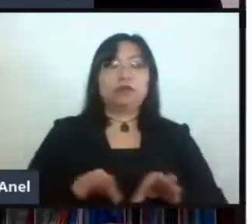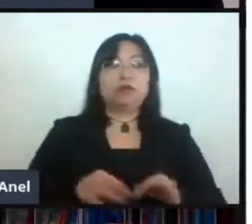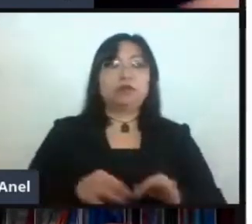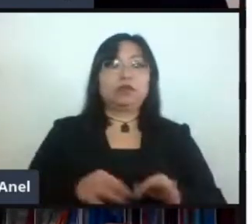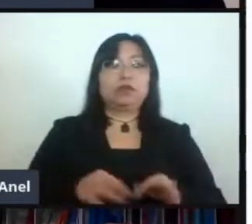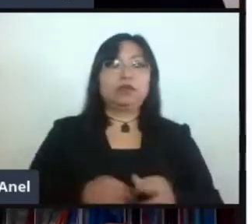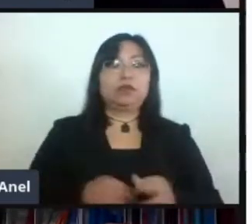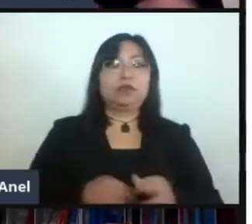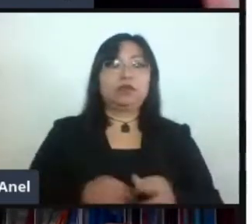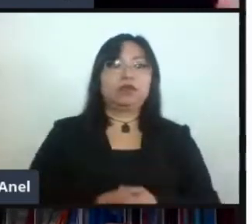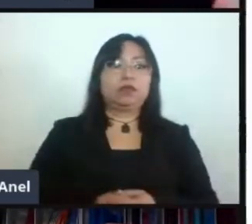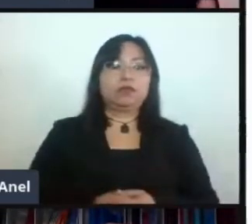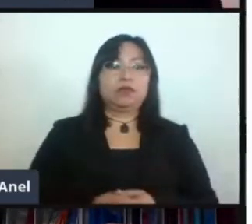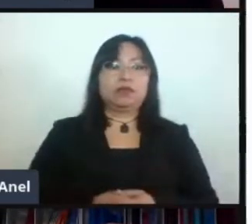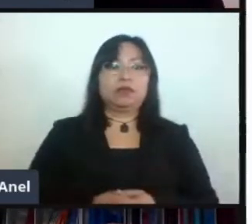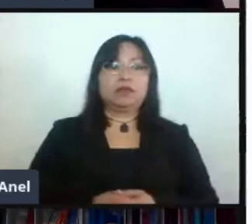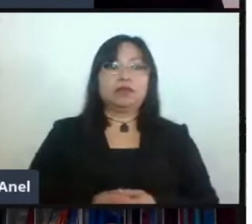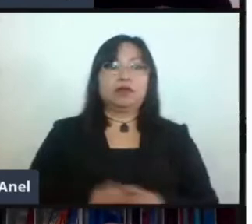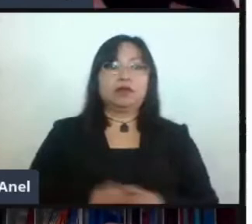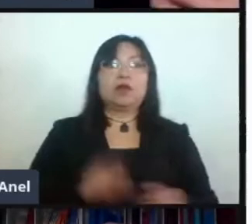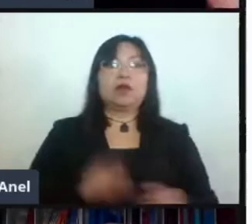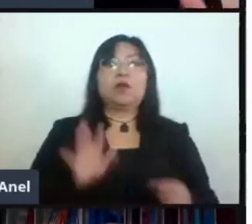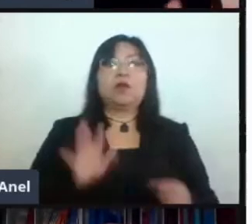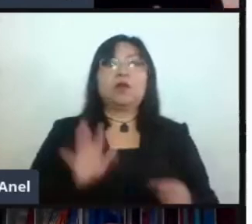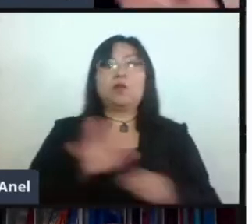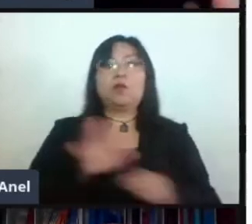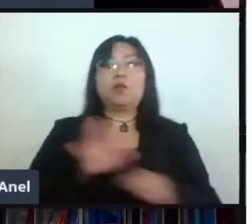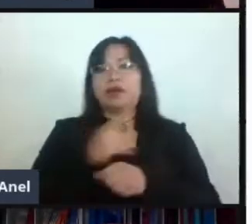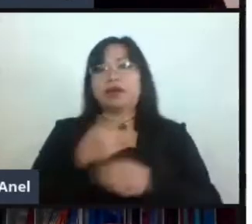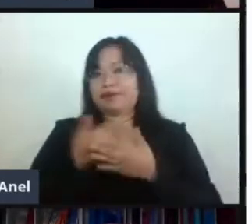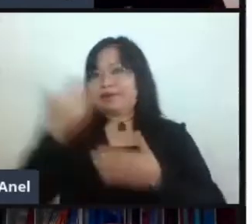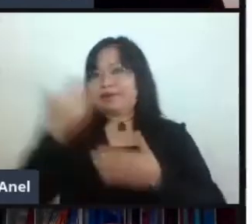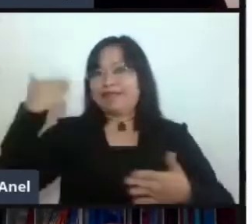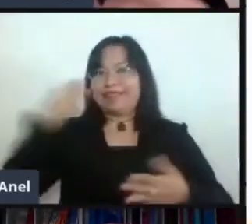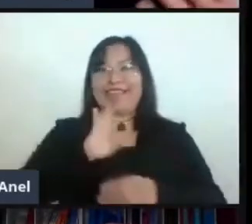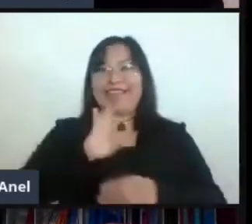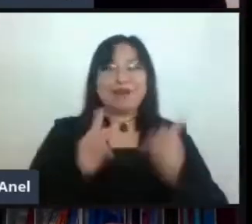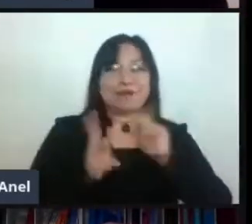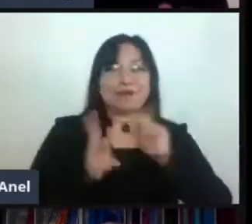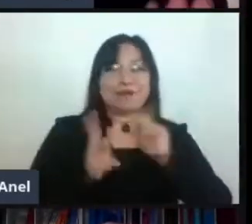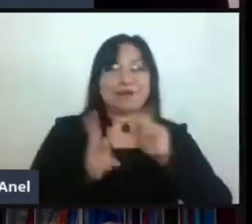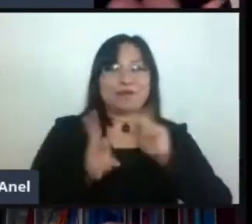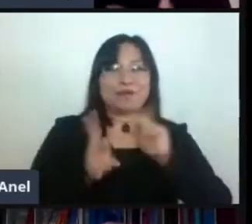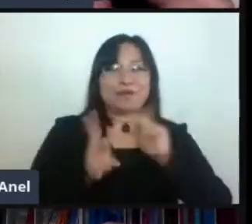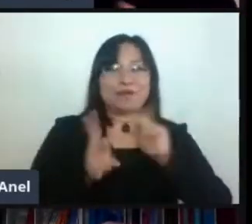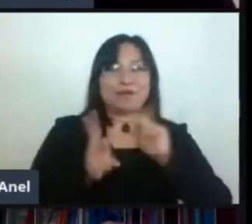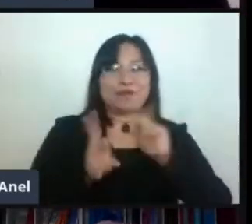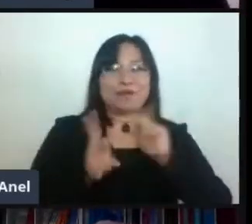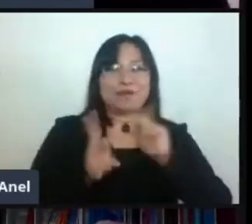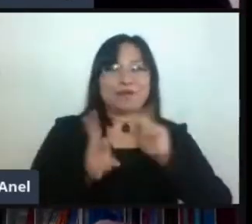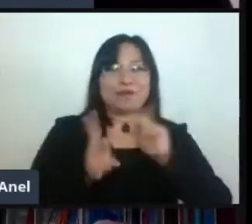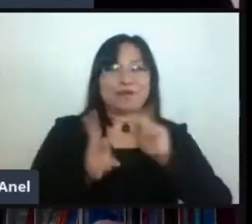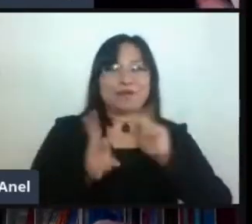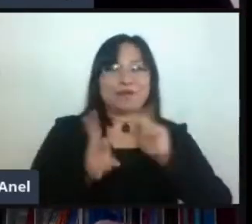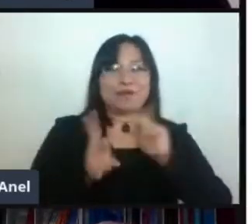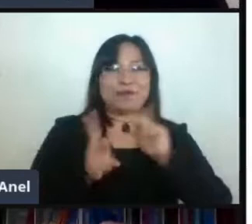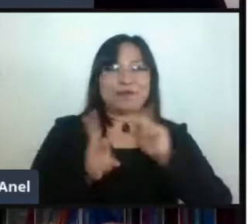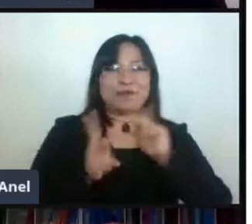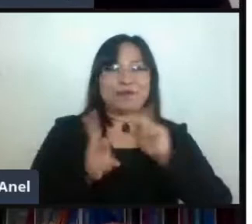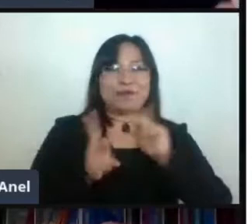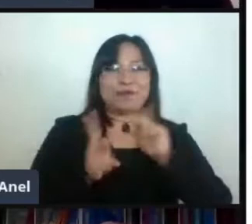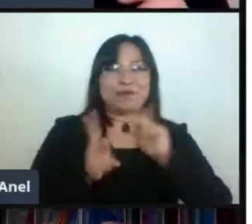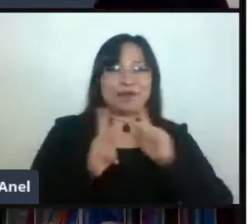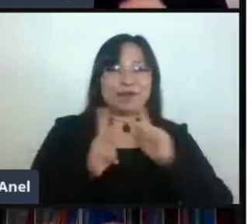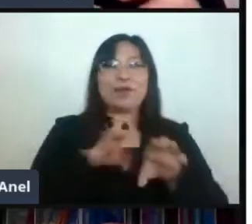webinars anteriores del uso de Classroom, entonces, muchas gracias por el recordatorio. Igual, aquellos maestros pues, pueden también visualizar los